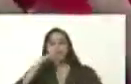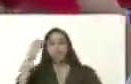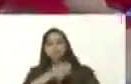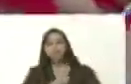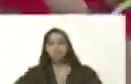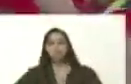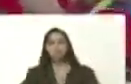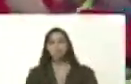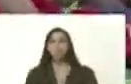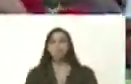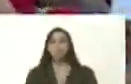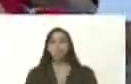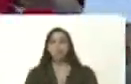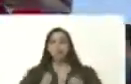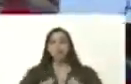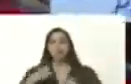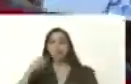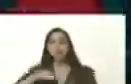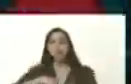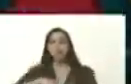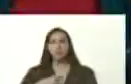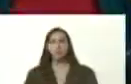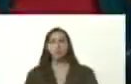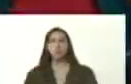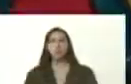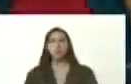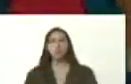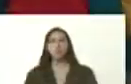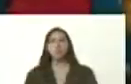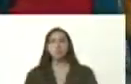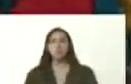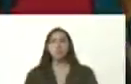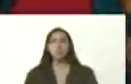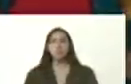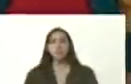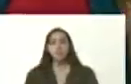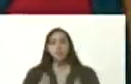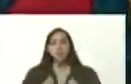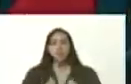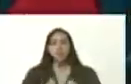viva Carabajo! ¡Que viva la Cava! ¡Que viva el